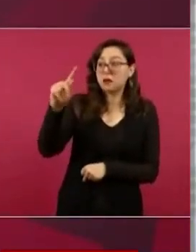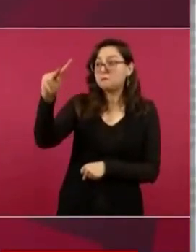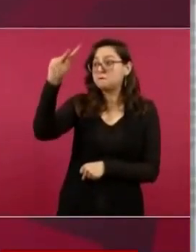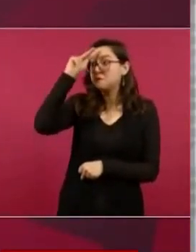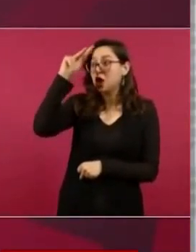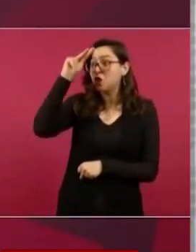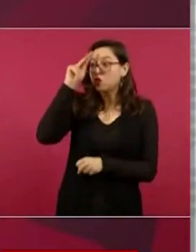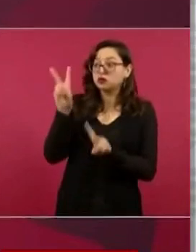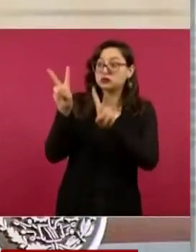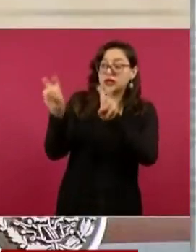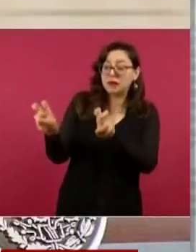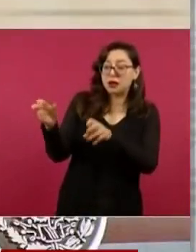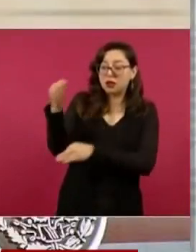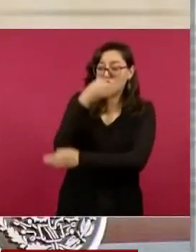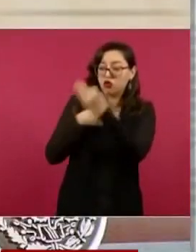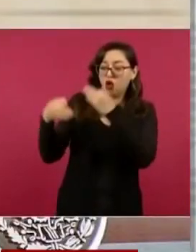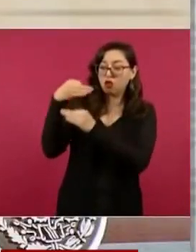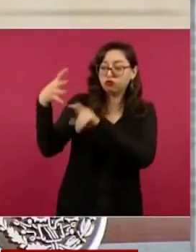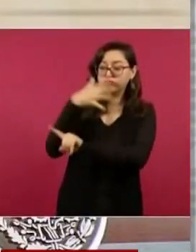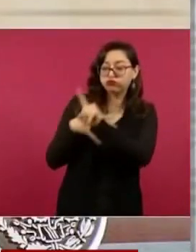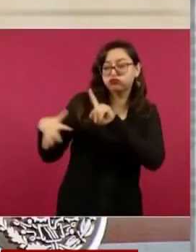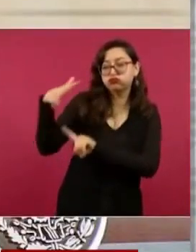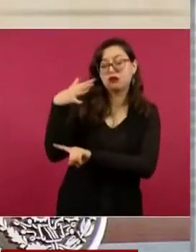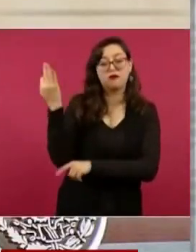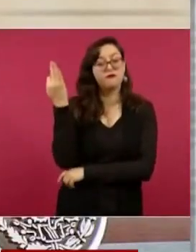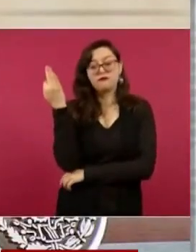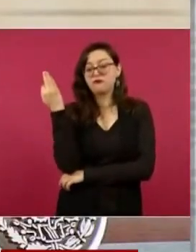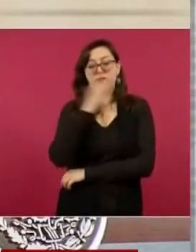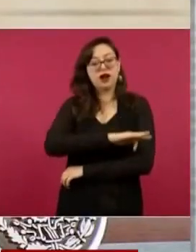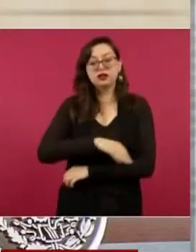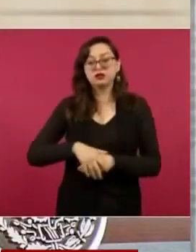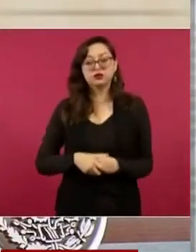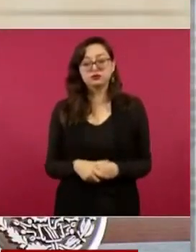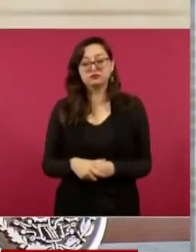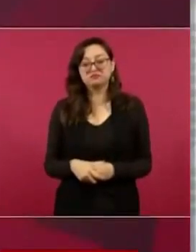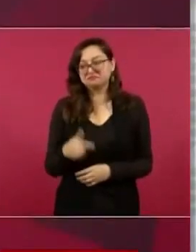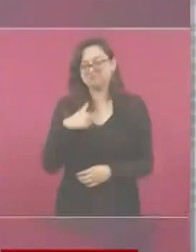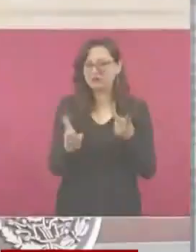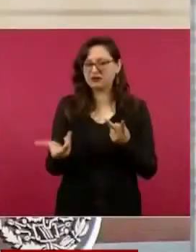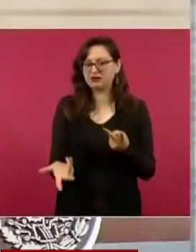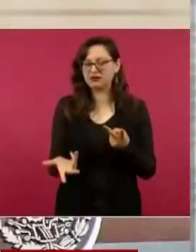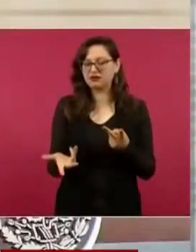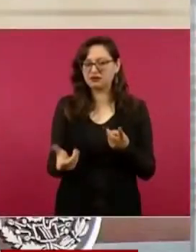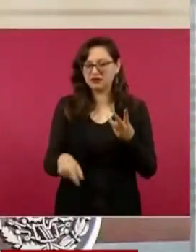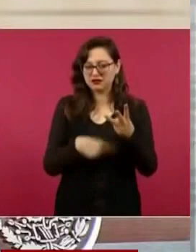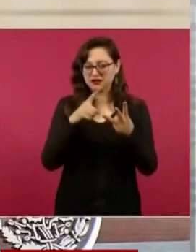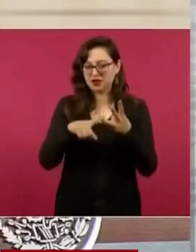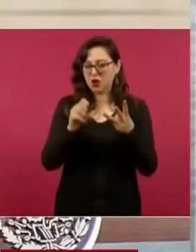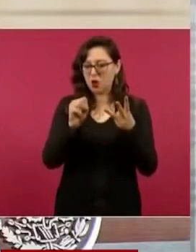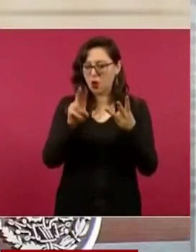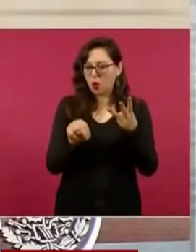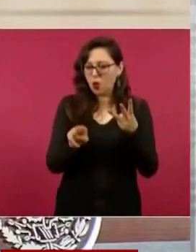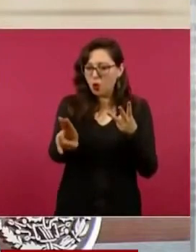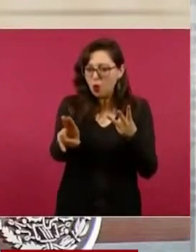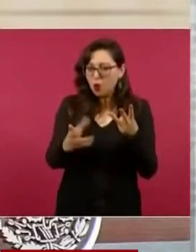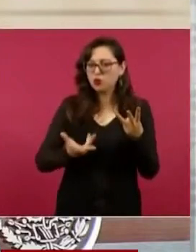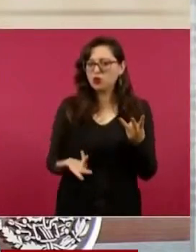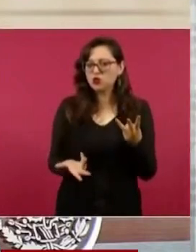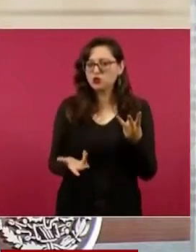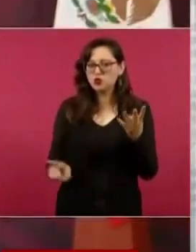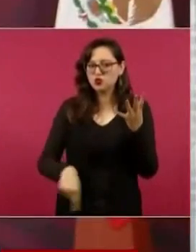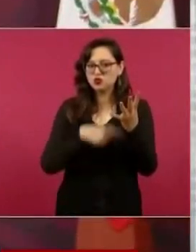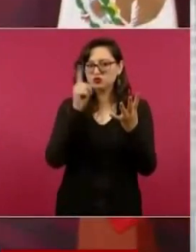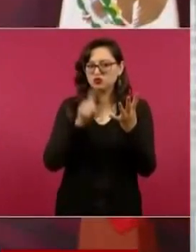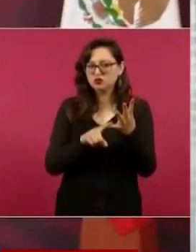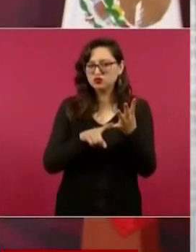dudar sobre esa popularidad y por otra parte si uno Observa el panorama regional es solamente